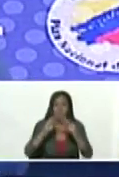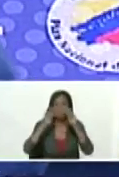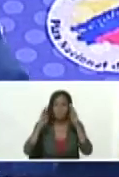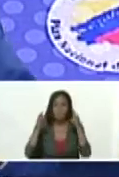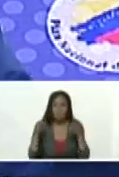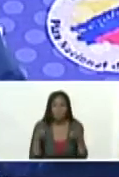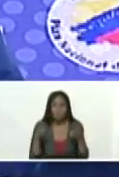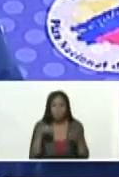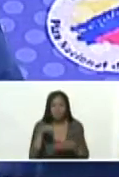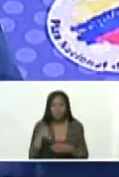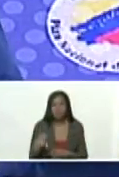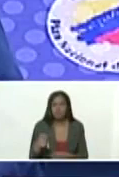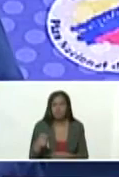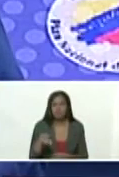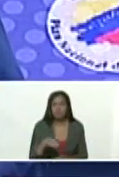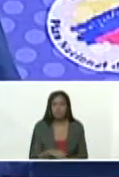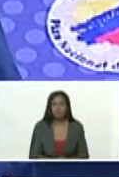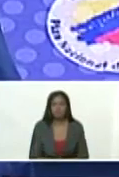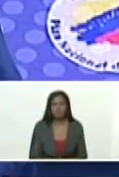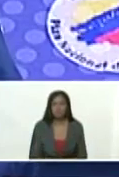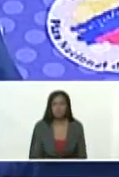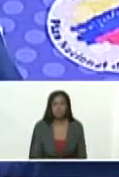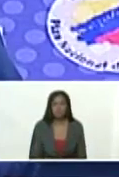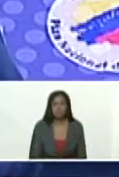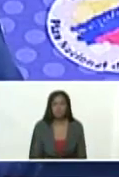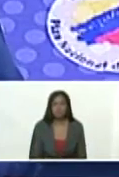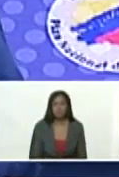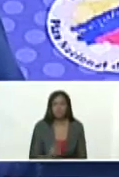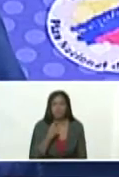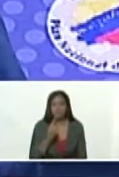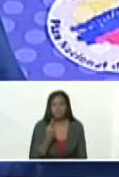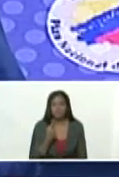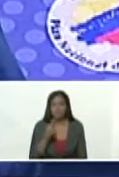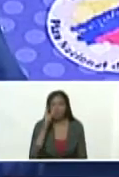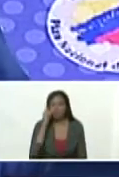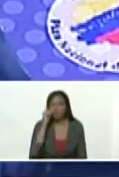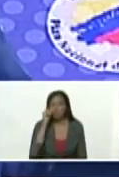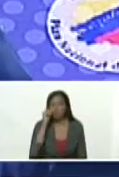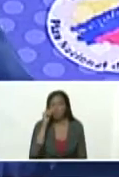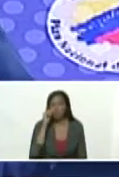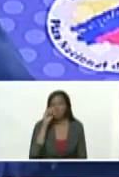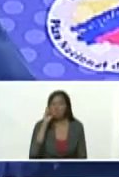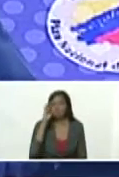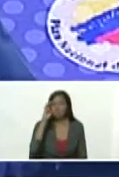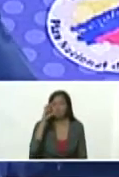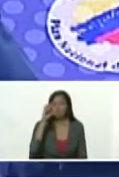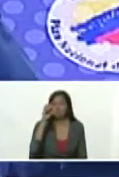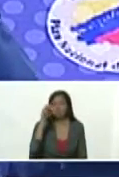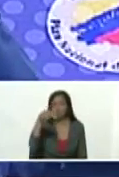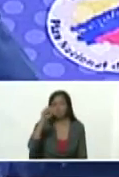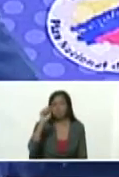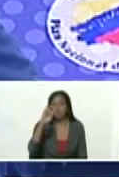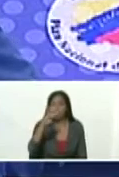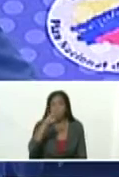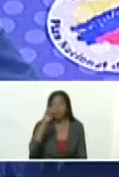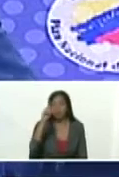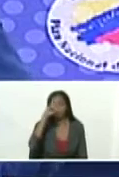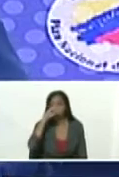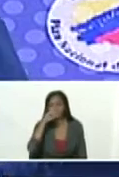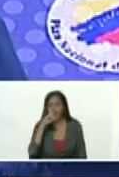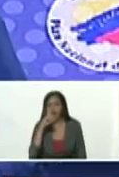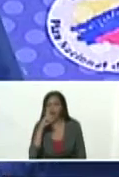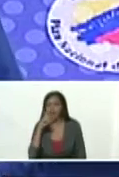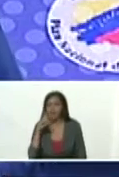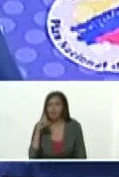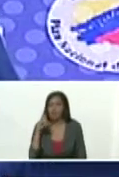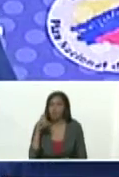Estado neoliberal. Lo que dice Noam Chomsky, le metieron 40 años de neoliberalismo